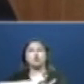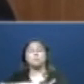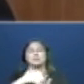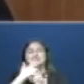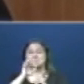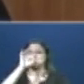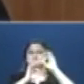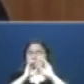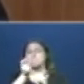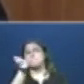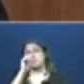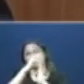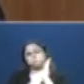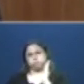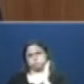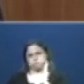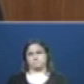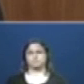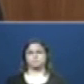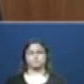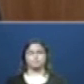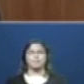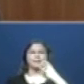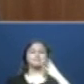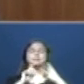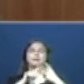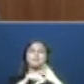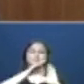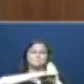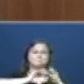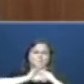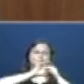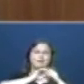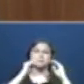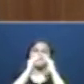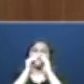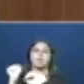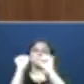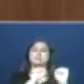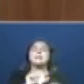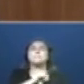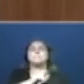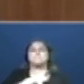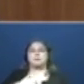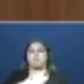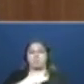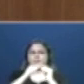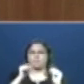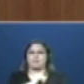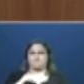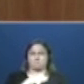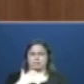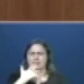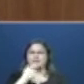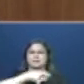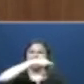sustancial de su precio En tercer lugar medidas relativas a las viviendas protegidas de titularidad privada se dejará